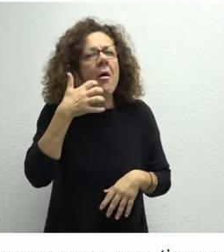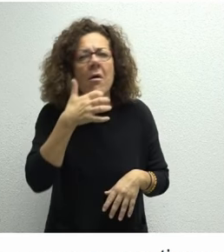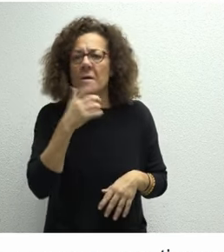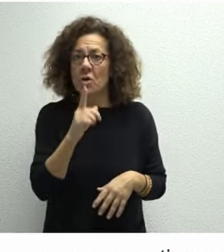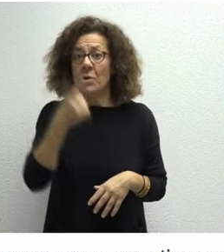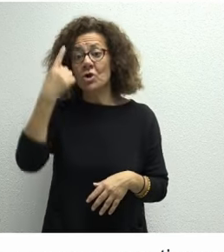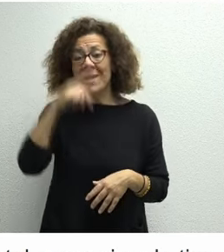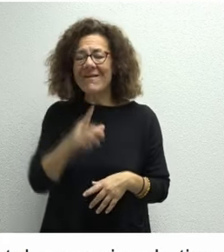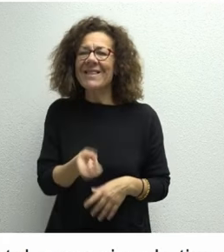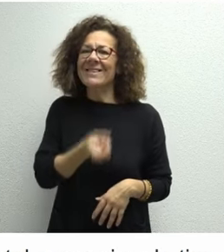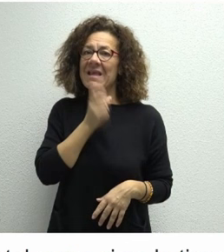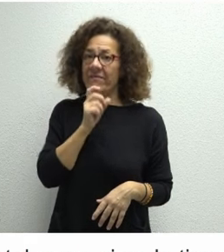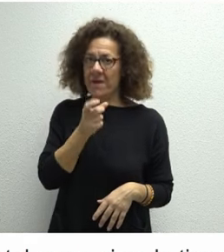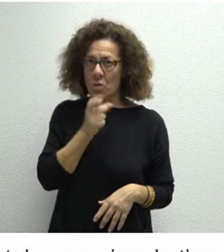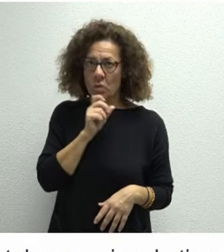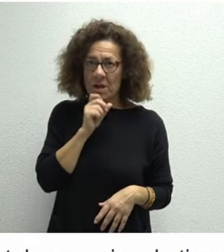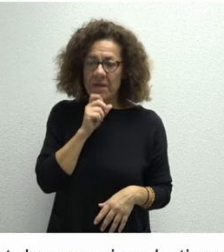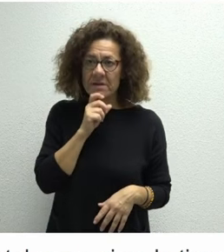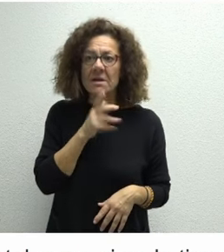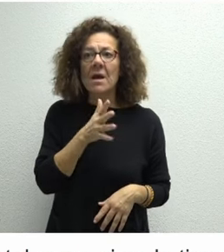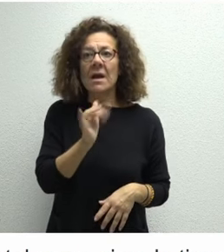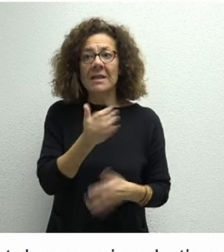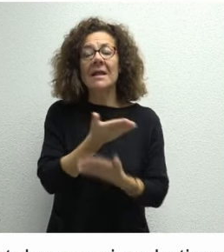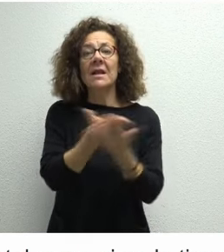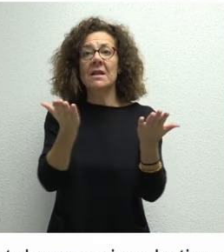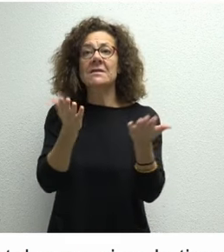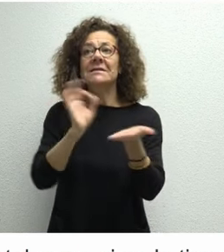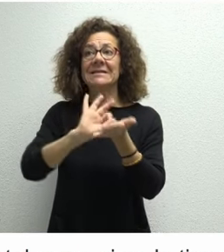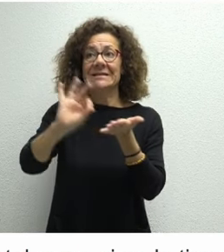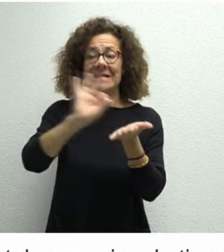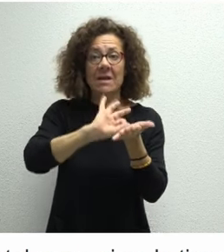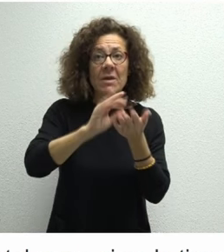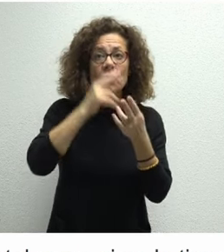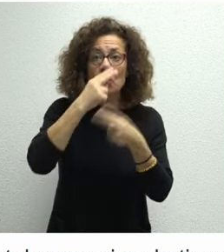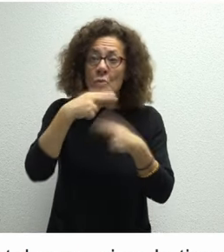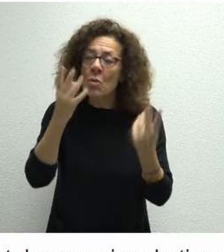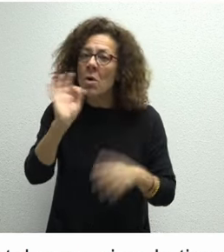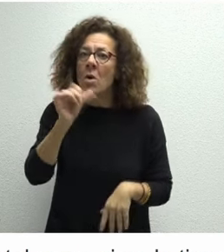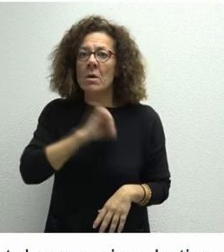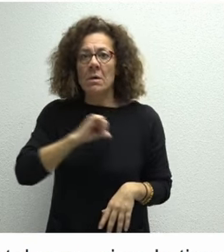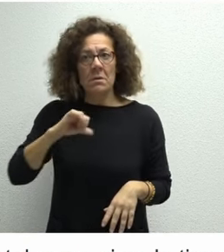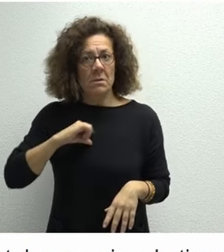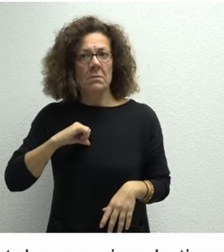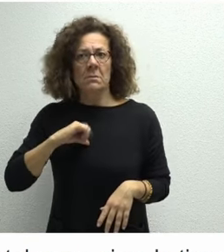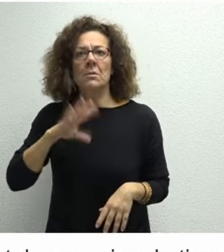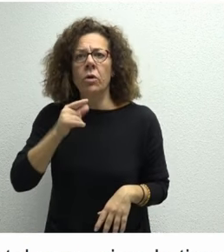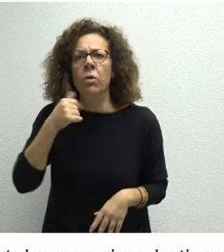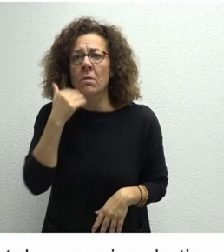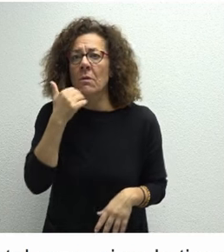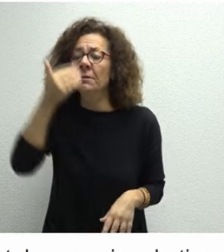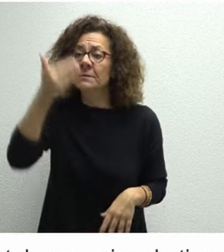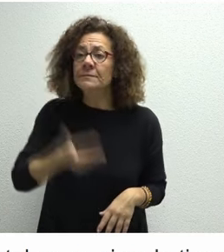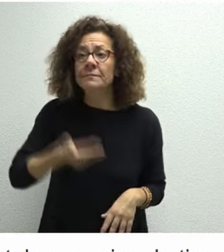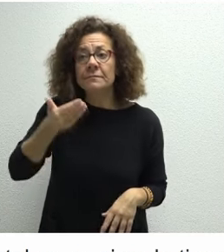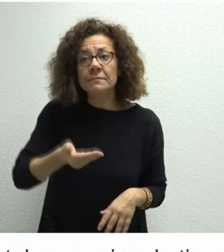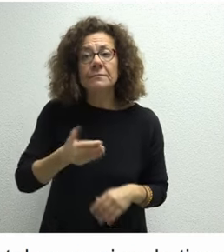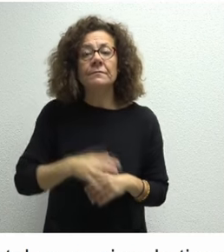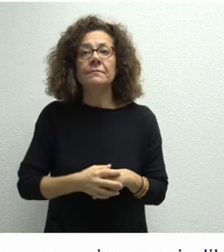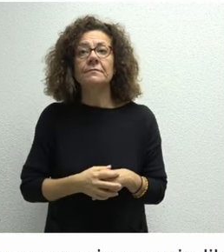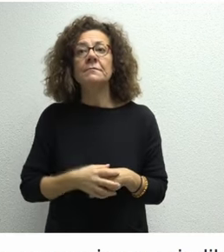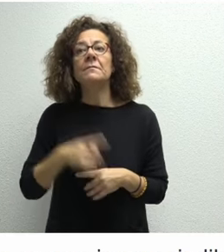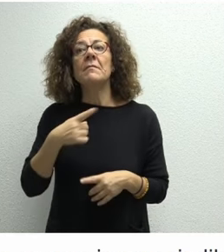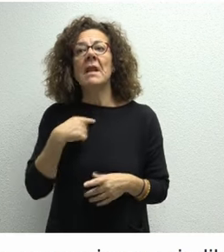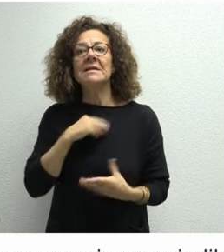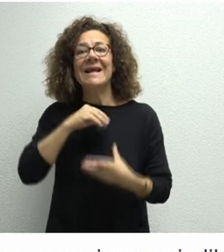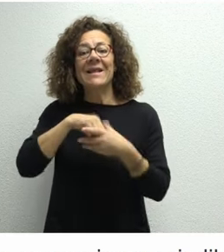que conocer las dificultades que tienen los otros servicios eh públicos o privados sí que ha sido un factor importante entenderlo dentro de lo que